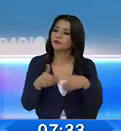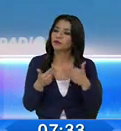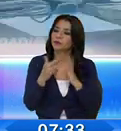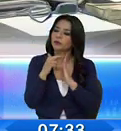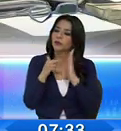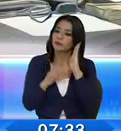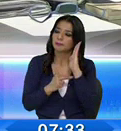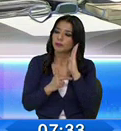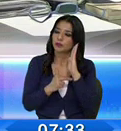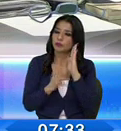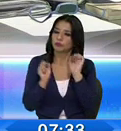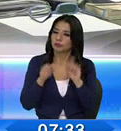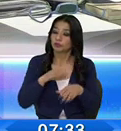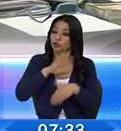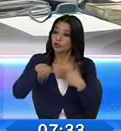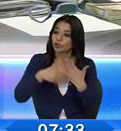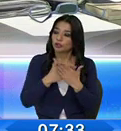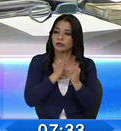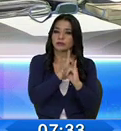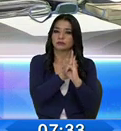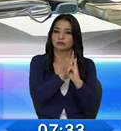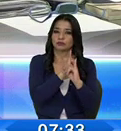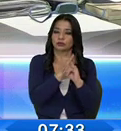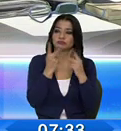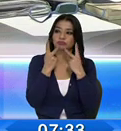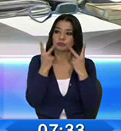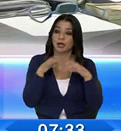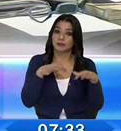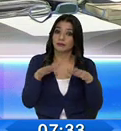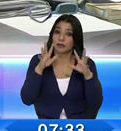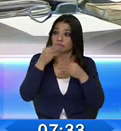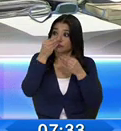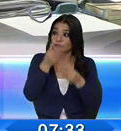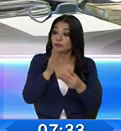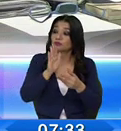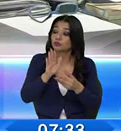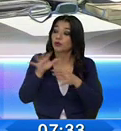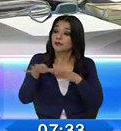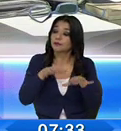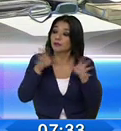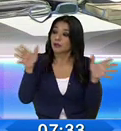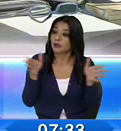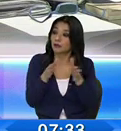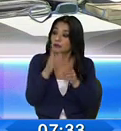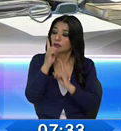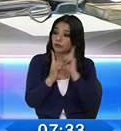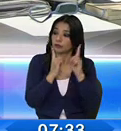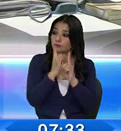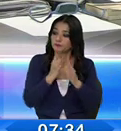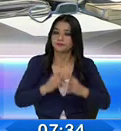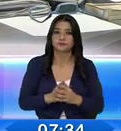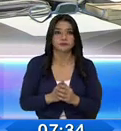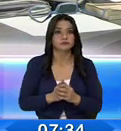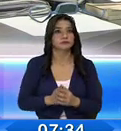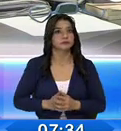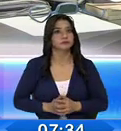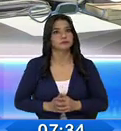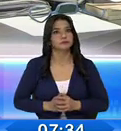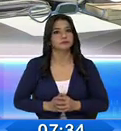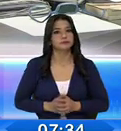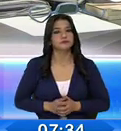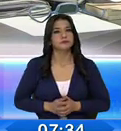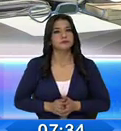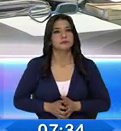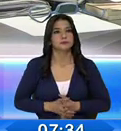reglamento que permita que todas las instituciones rindan cuentas ante el país bueno básicamente tiene que ver con los elementos que están